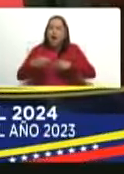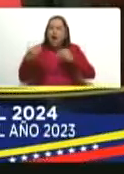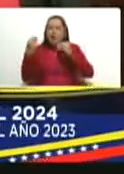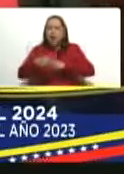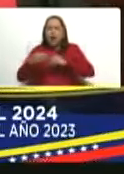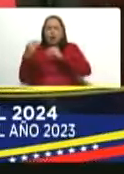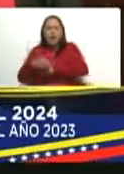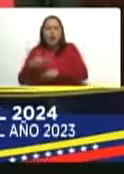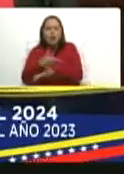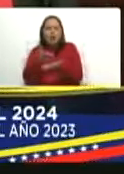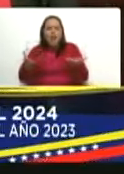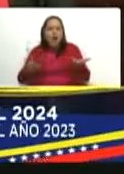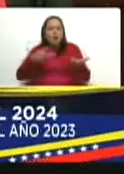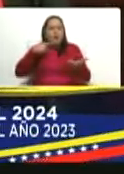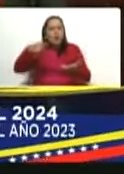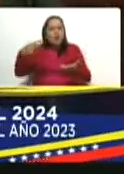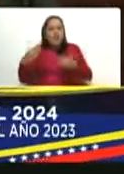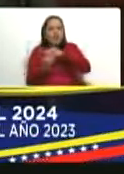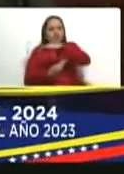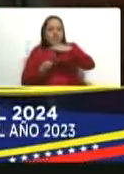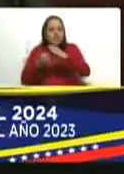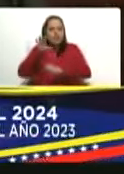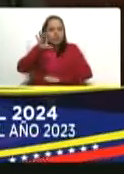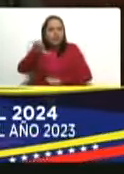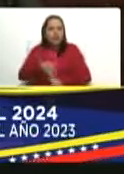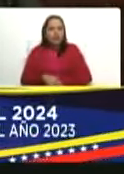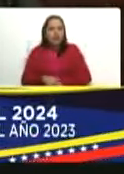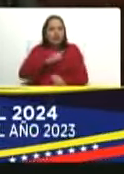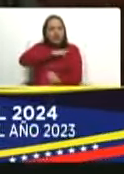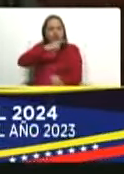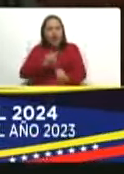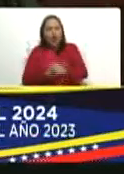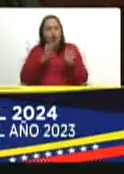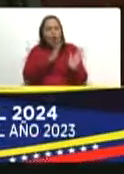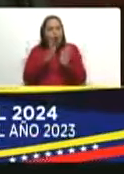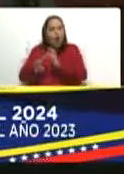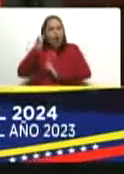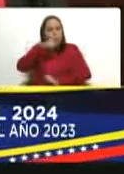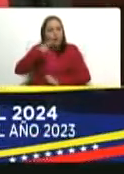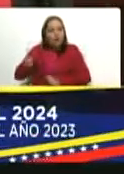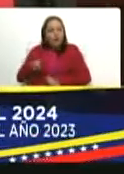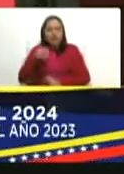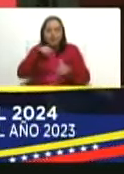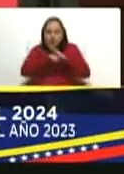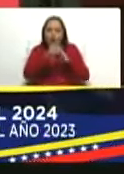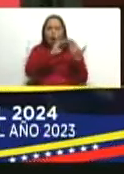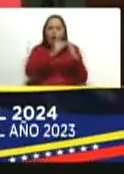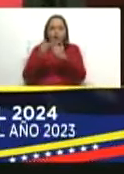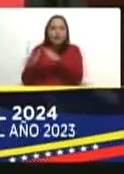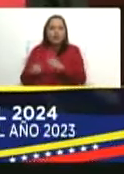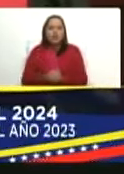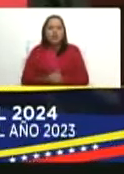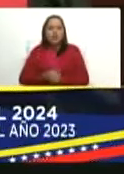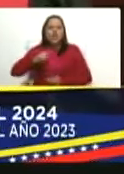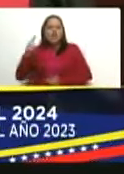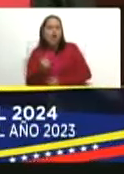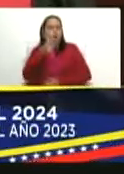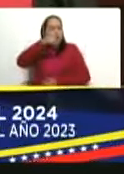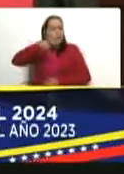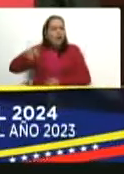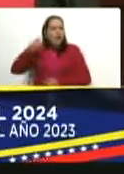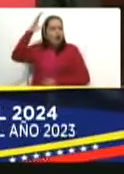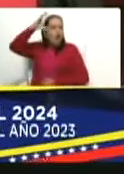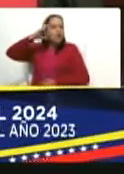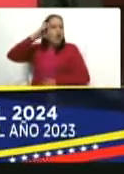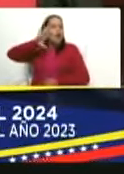repolitizar el país, fortalecer las organizaciones del poder popular, del poder comunal. Solo un pueblo consciente